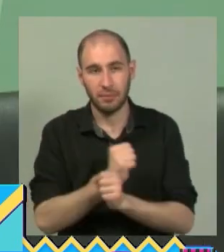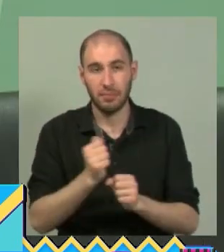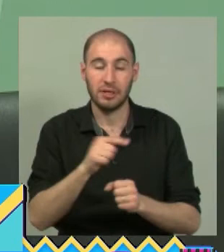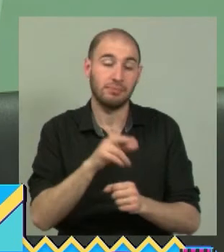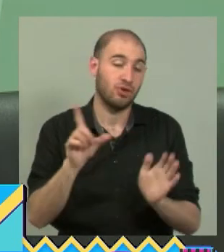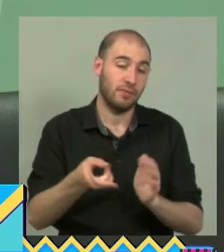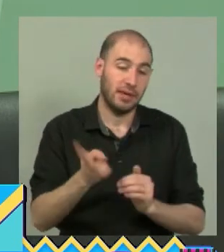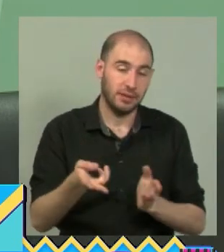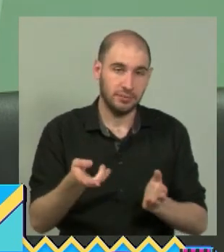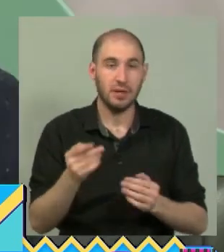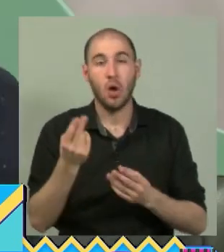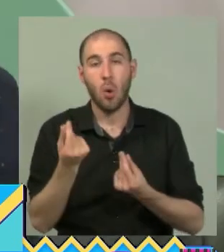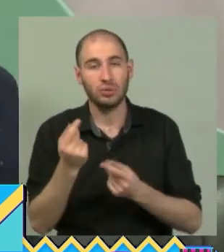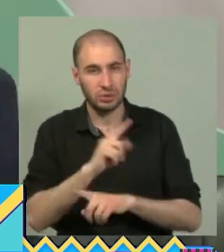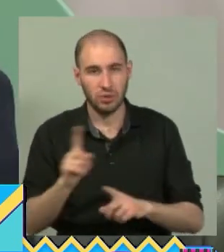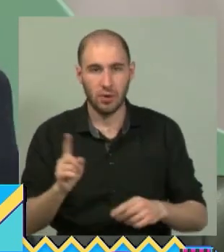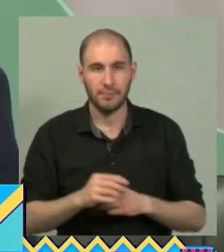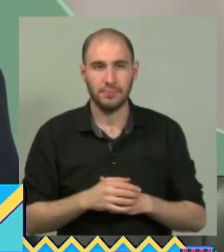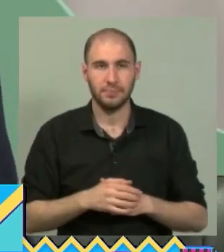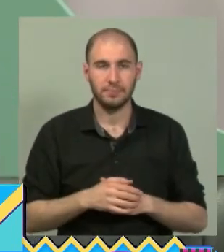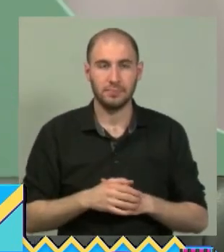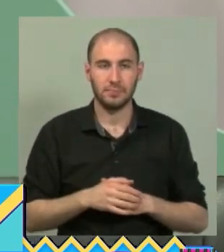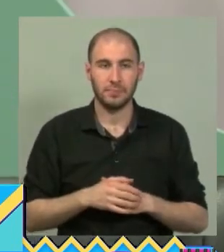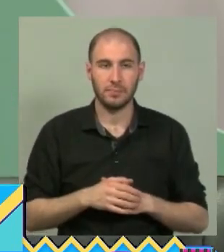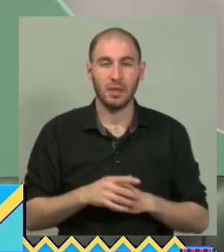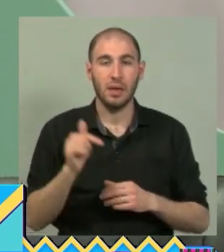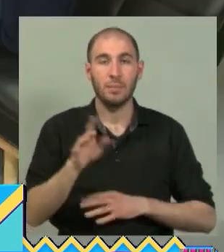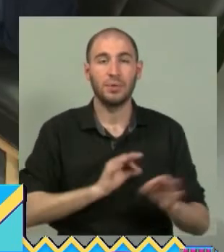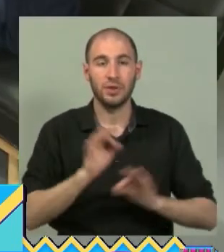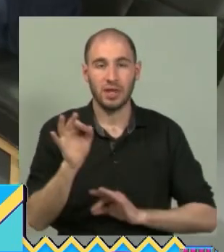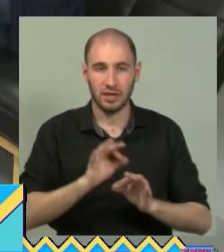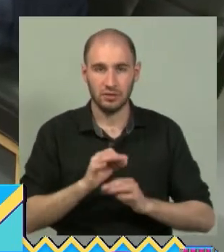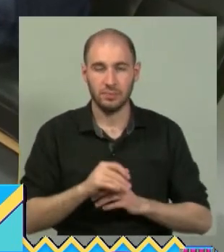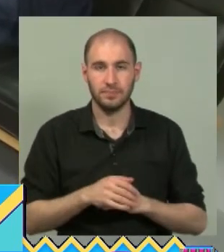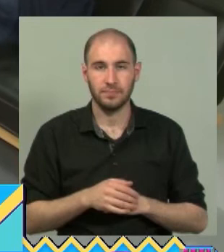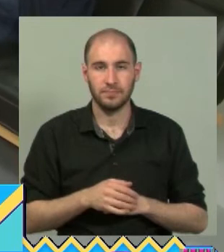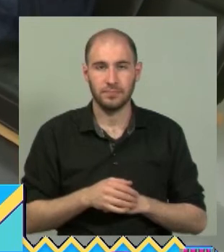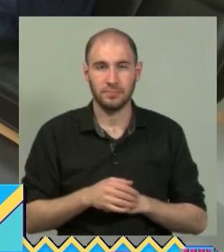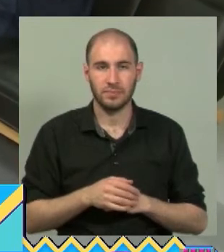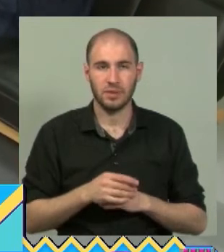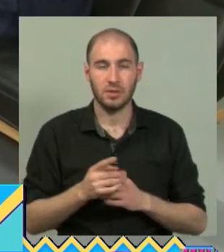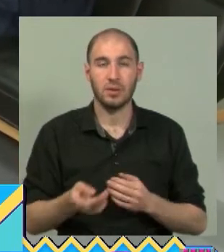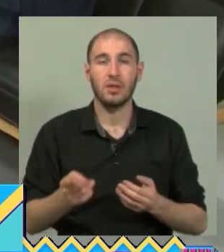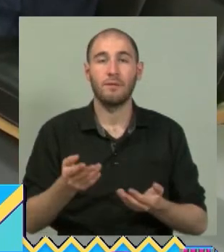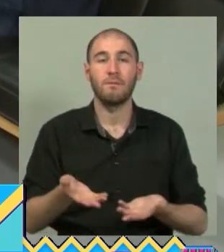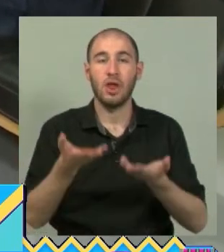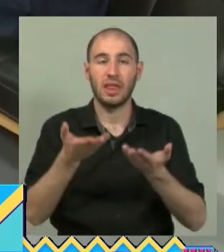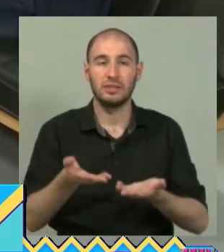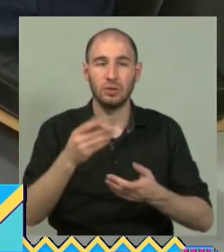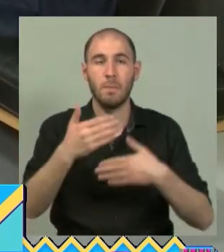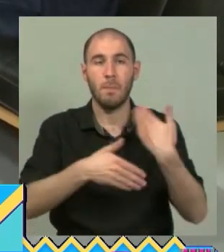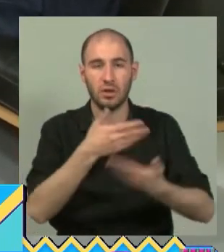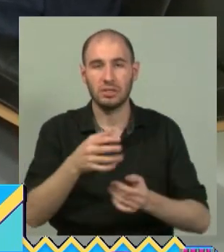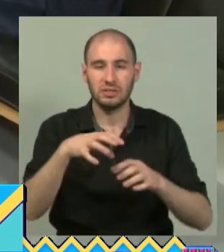se lo permite, no usa ácido sulfúrico el proyecto San Jorge. Hay un proyecto de flotación, que es un proceso